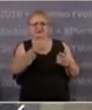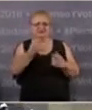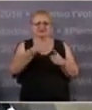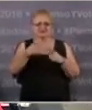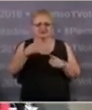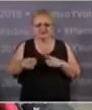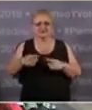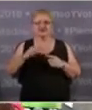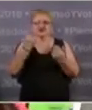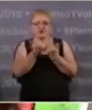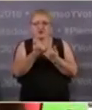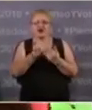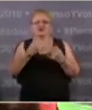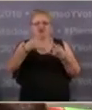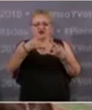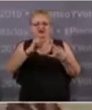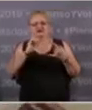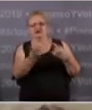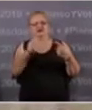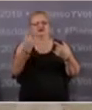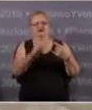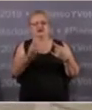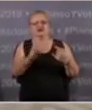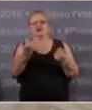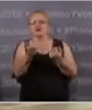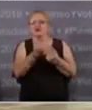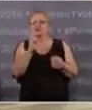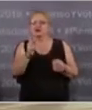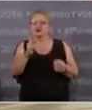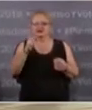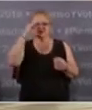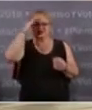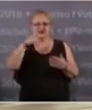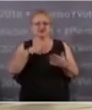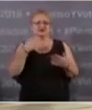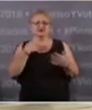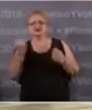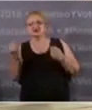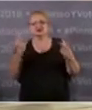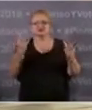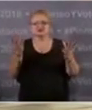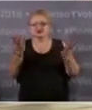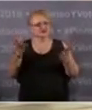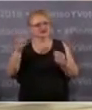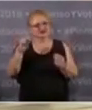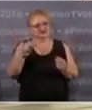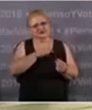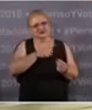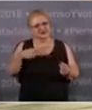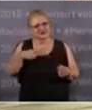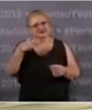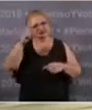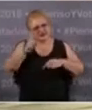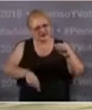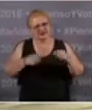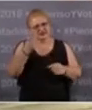giratoria se ha vuelto, parece ya una excusa. Entonces, valdría la pena legislar eso para quitar esa excusa del camino